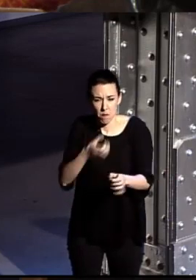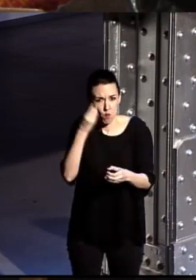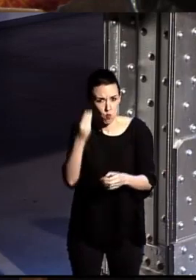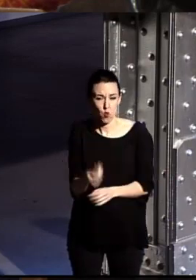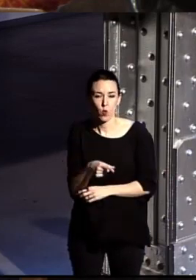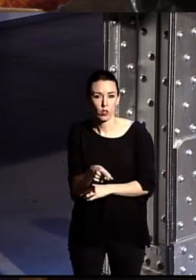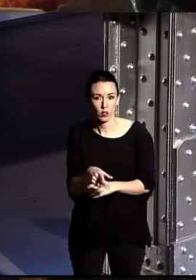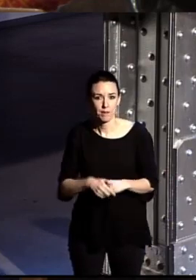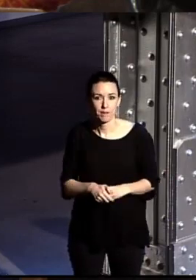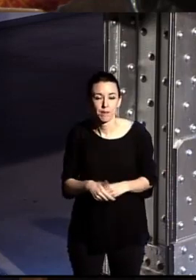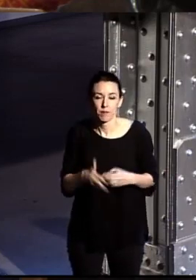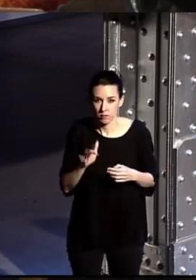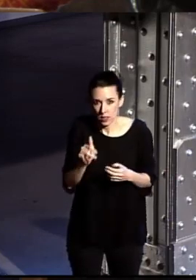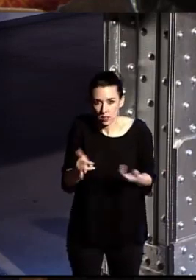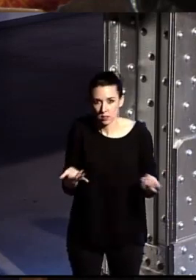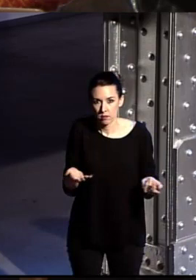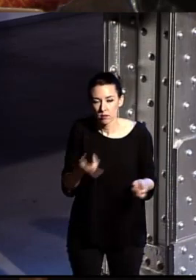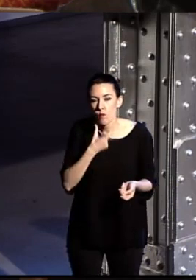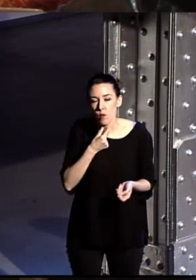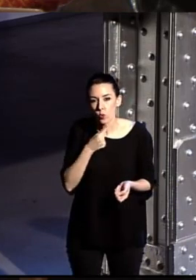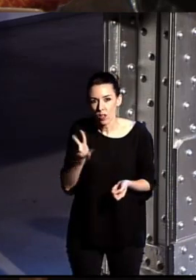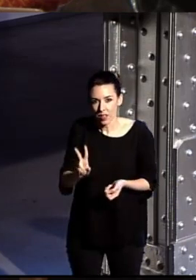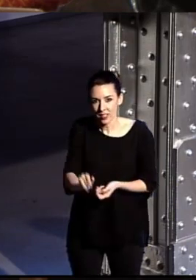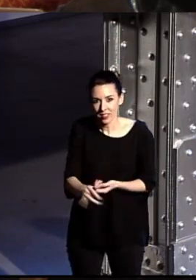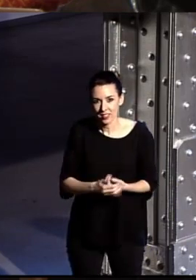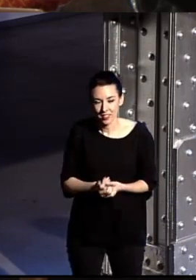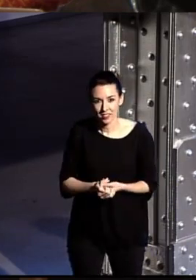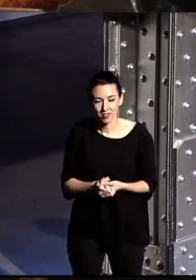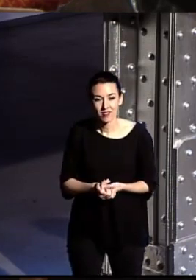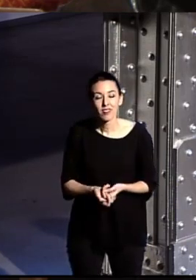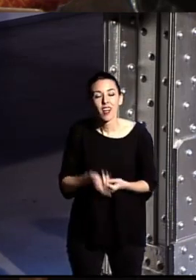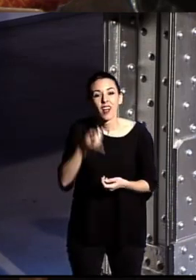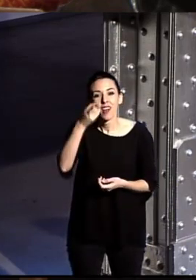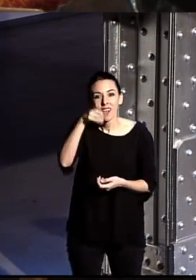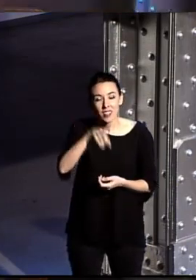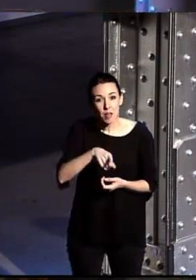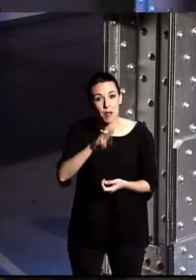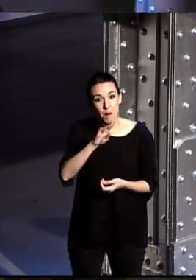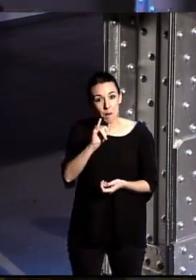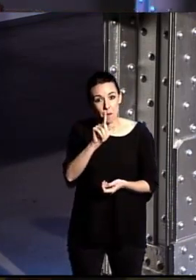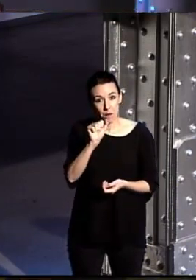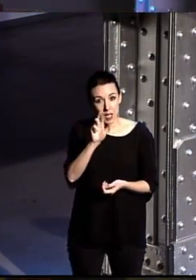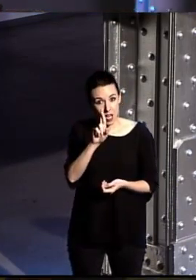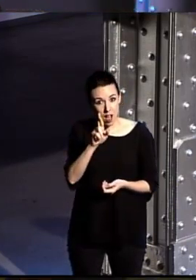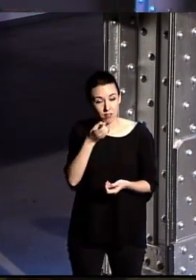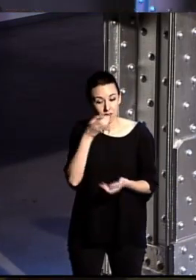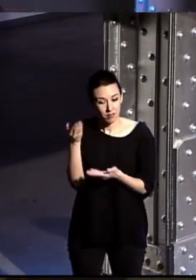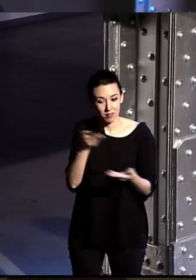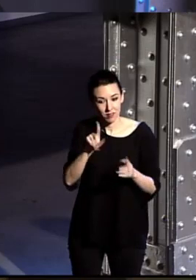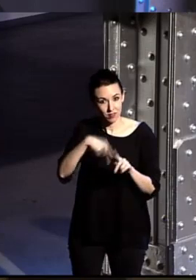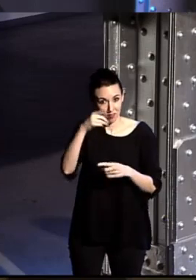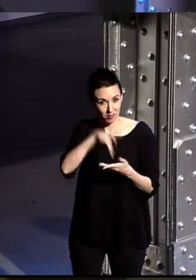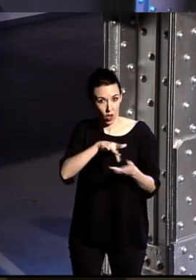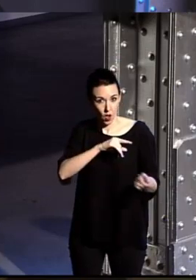buenos. Y sí, me gusta Verne. Con nosotros, además de Pilar, a la que invito a que se una a